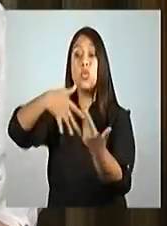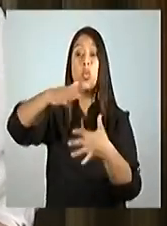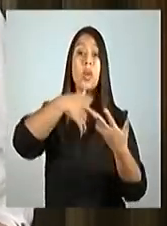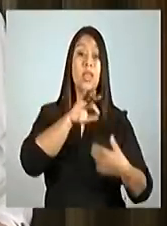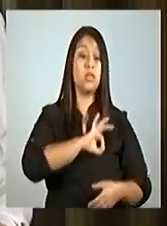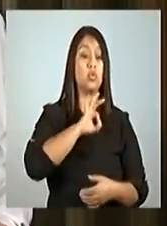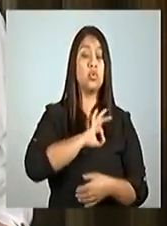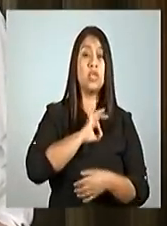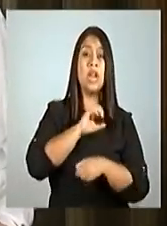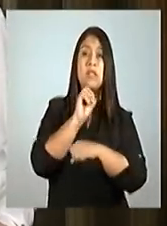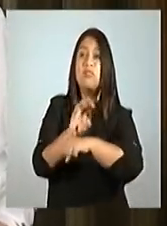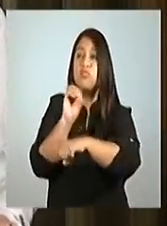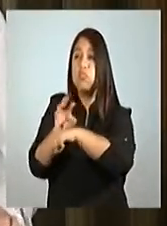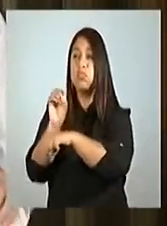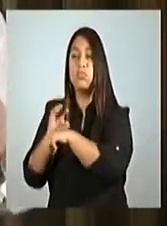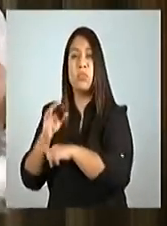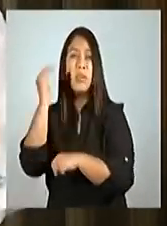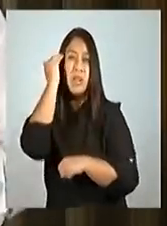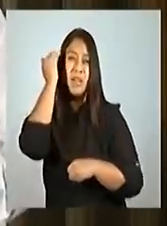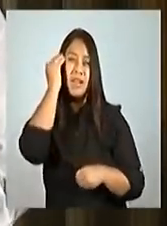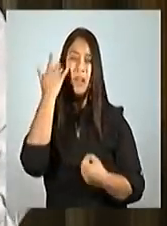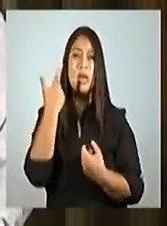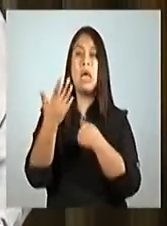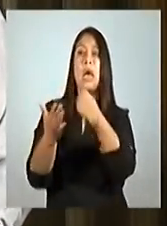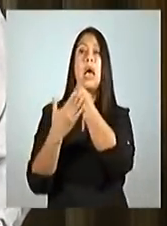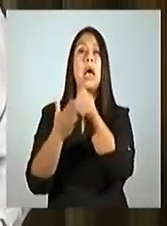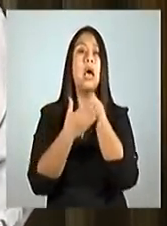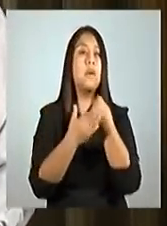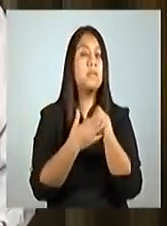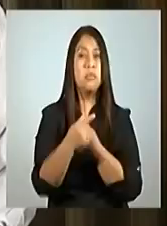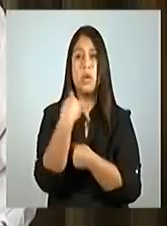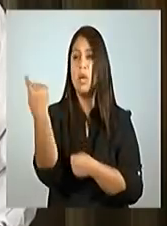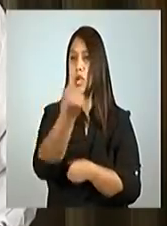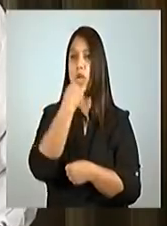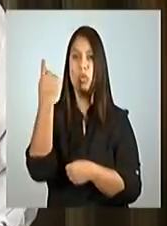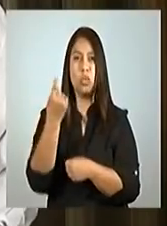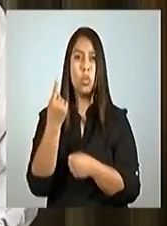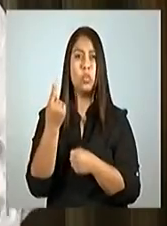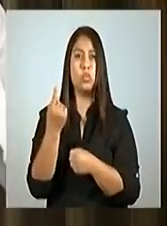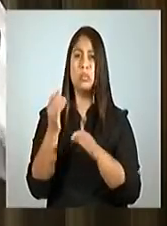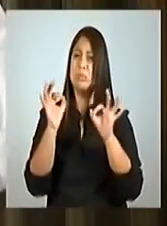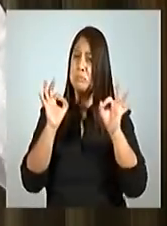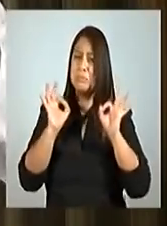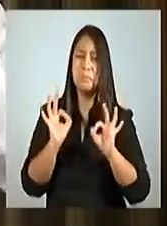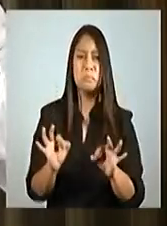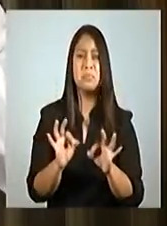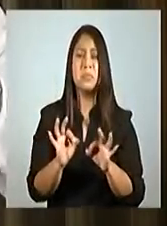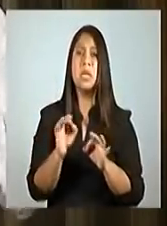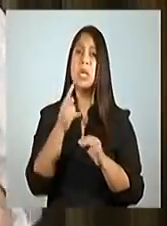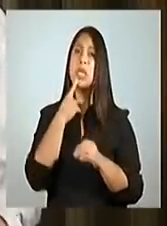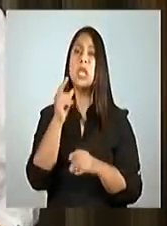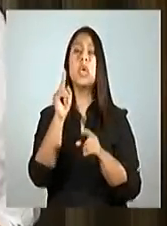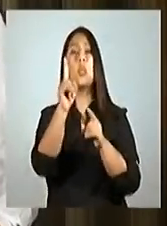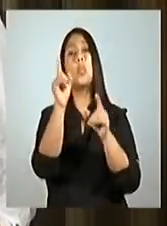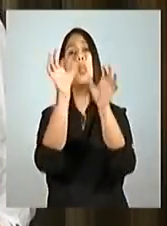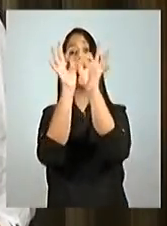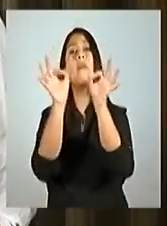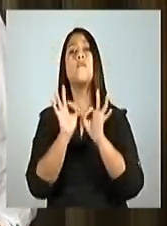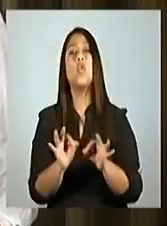a generar conciencia, a hacer llamados a que todos actuemos de una sola